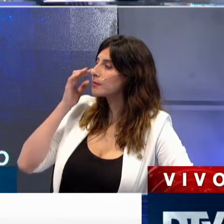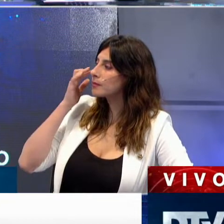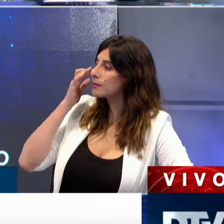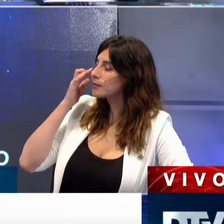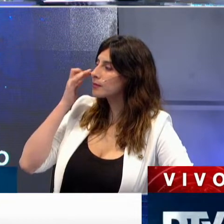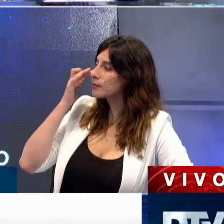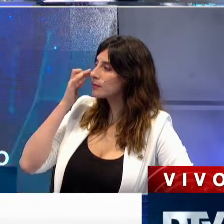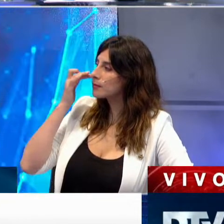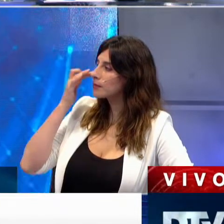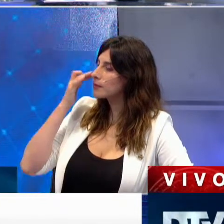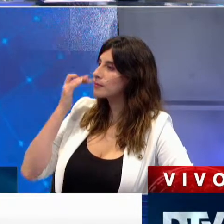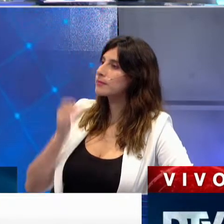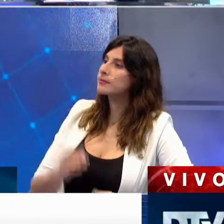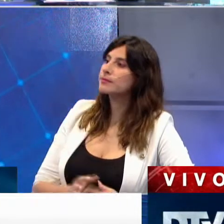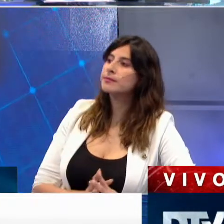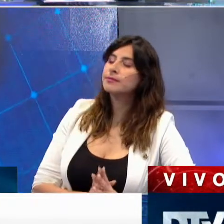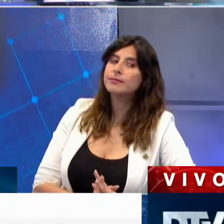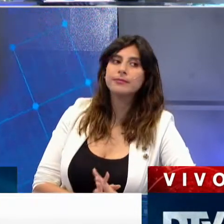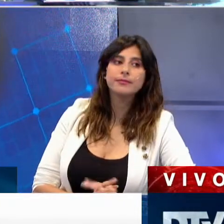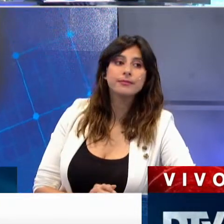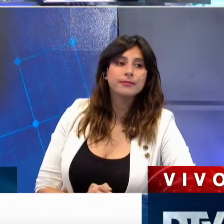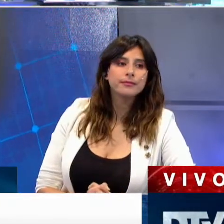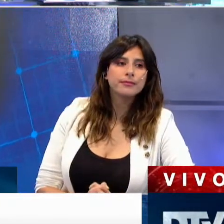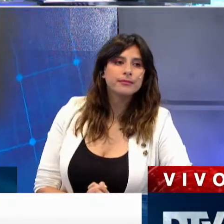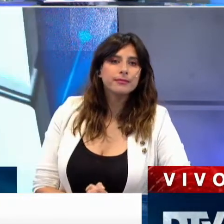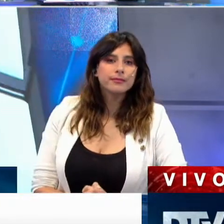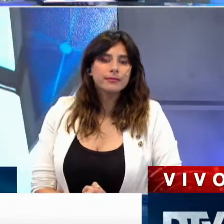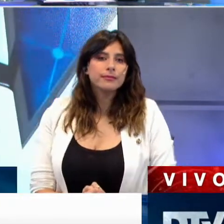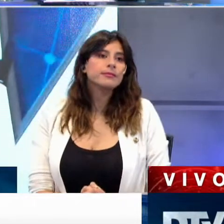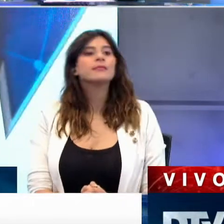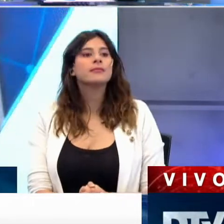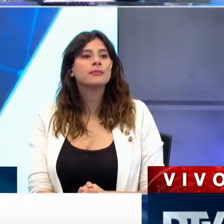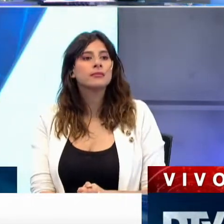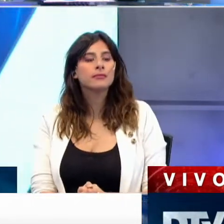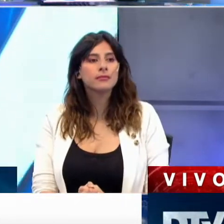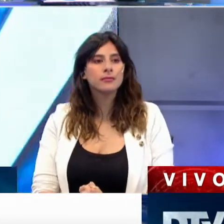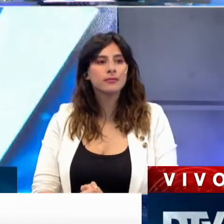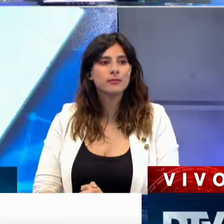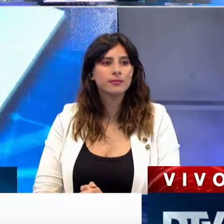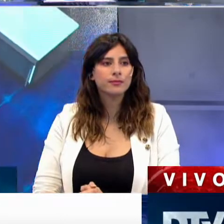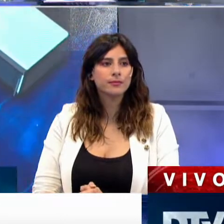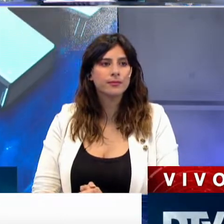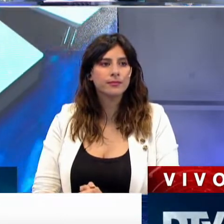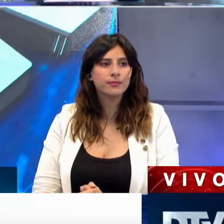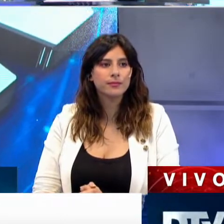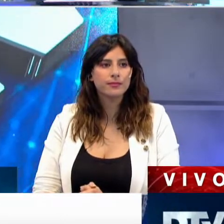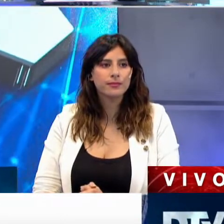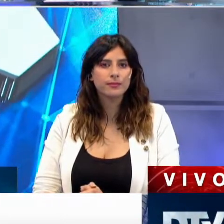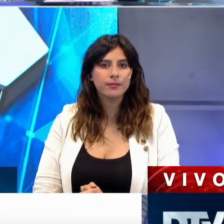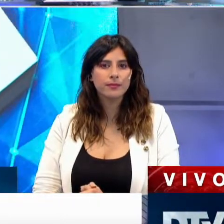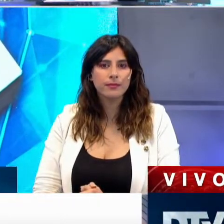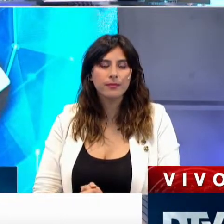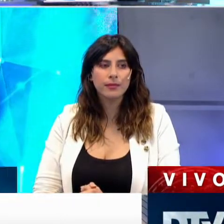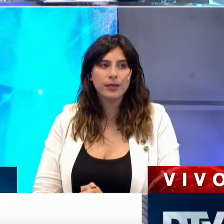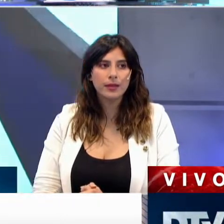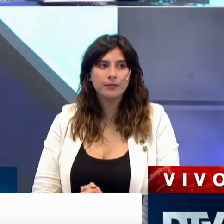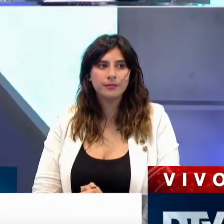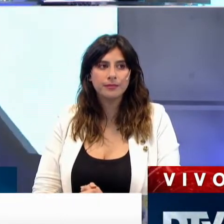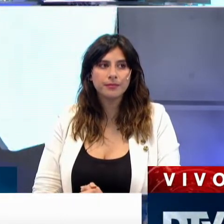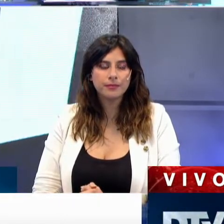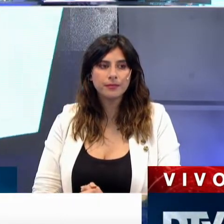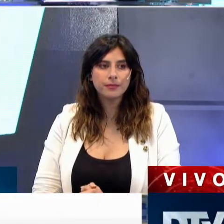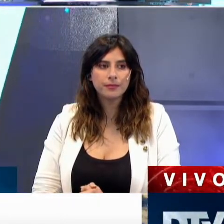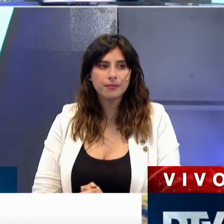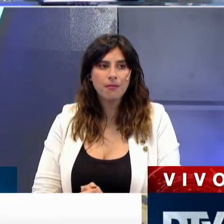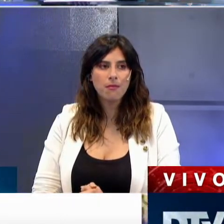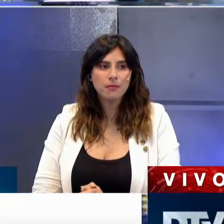del sector, que es un gran dador de trabajo, si la ciudad quiere una ley de alcohol cero. Porque eso te